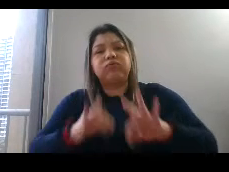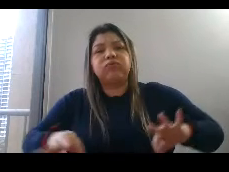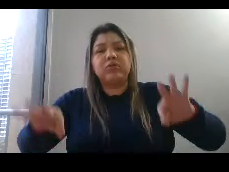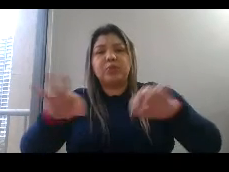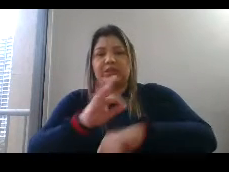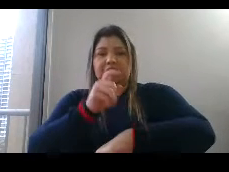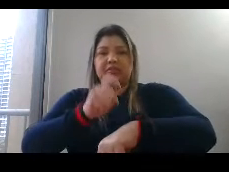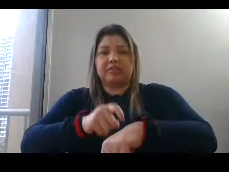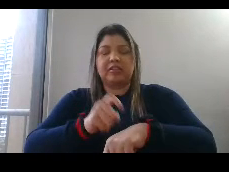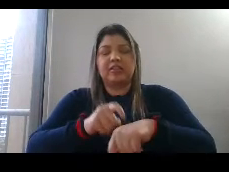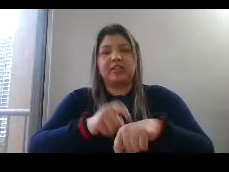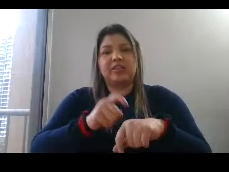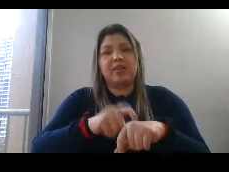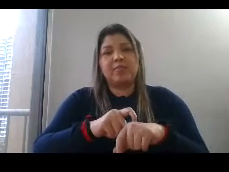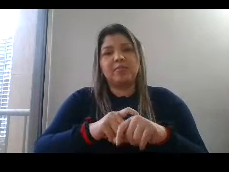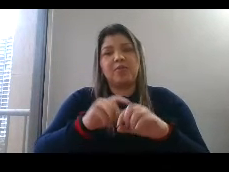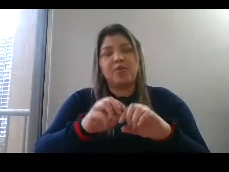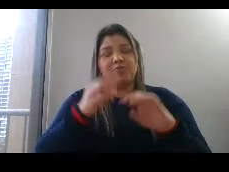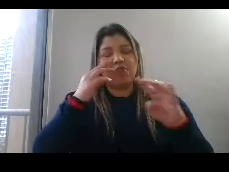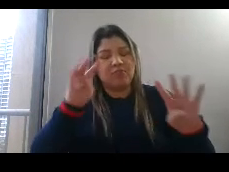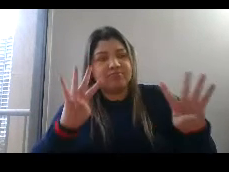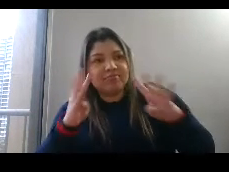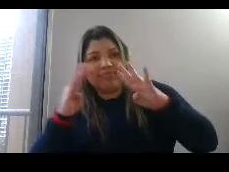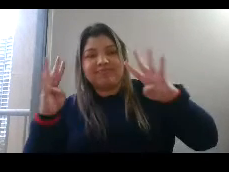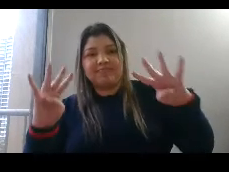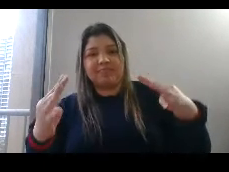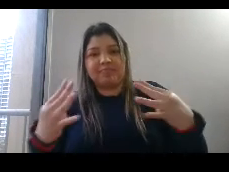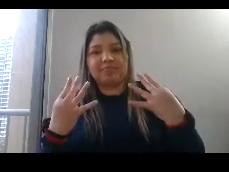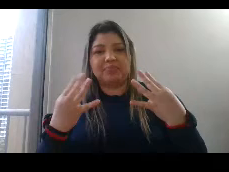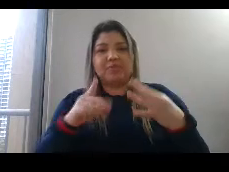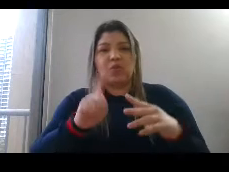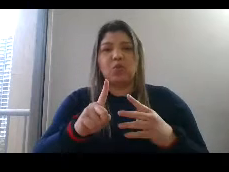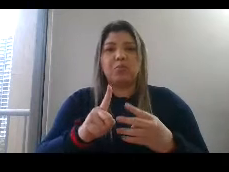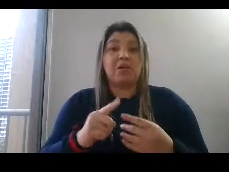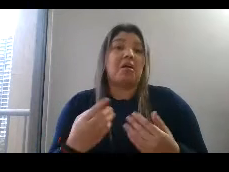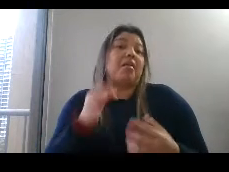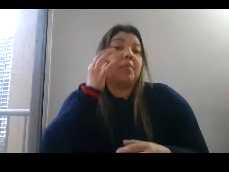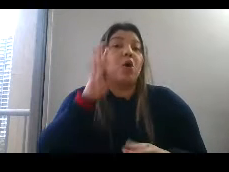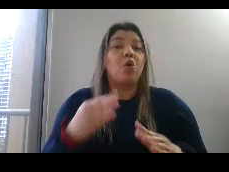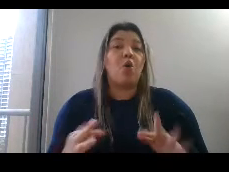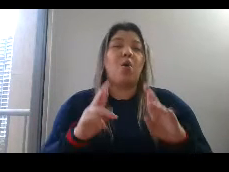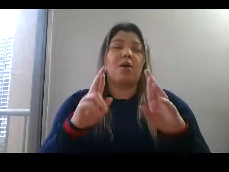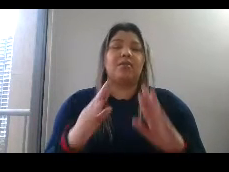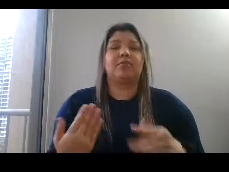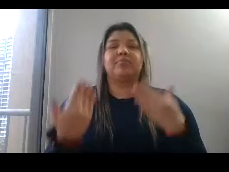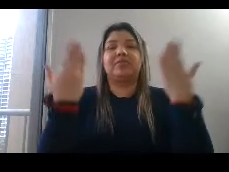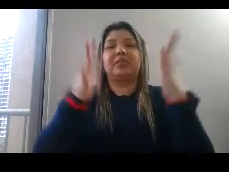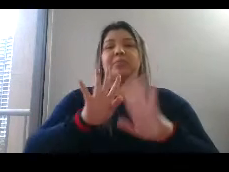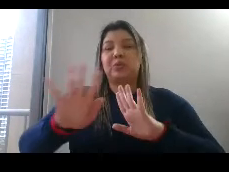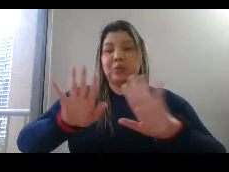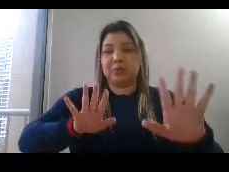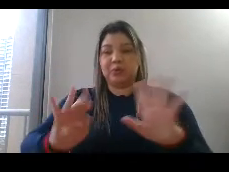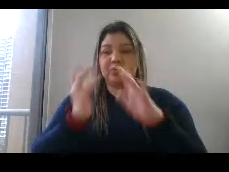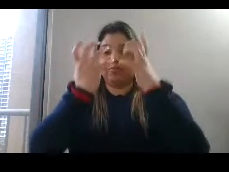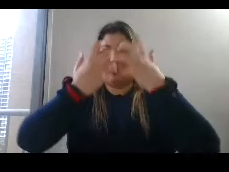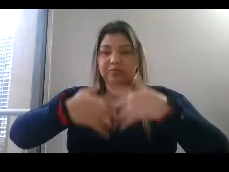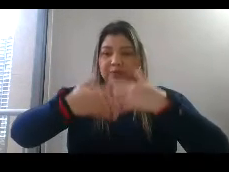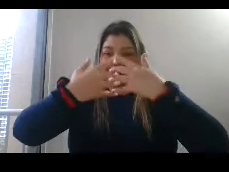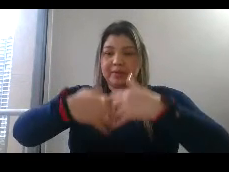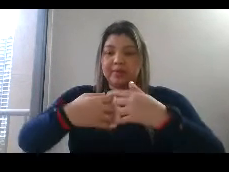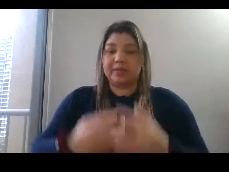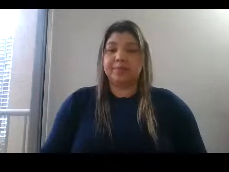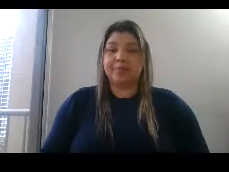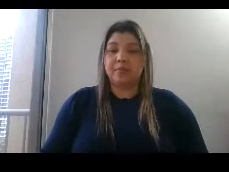que esta formación aporte significativamente a la gestión en sus empresas. Durante el transcurso de la transmisión les